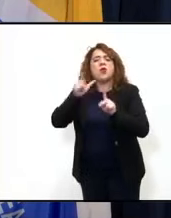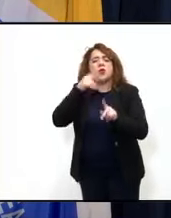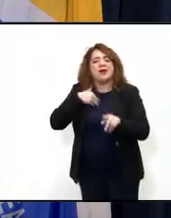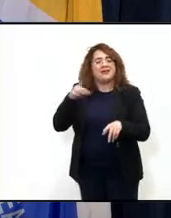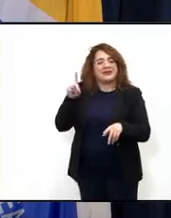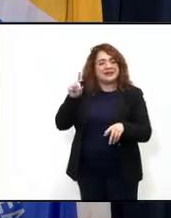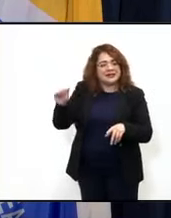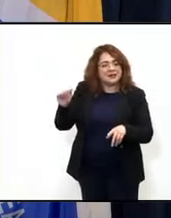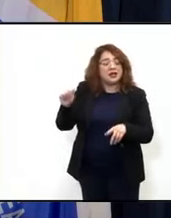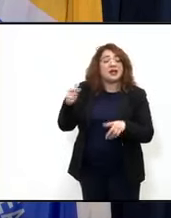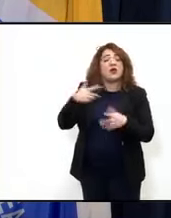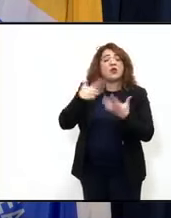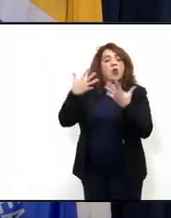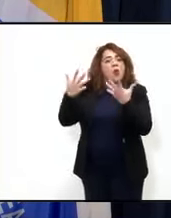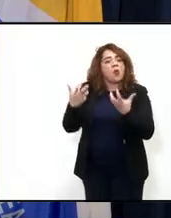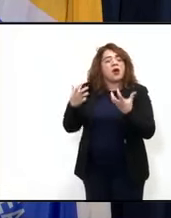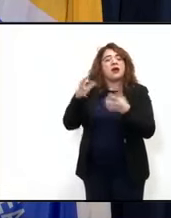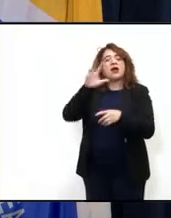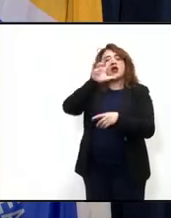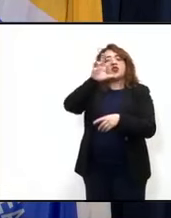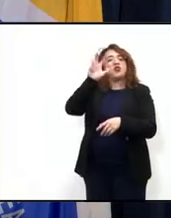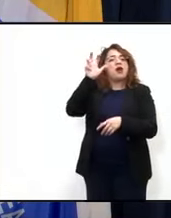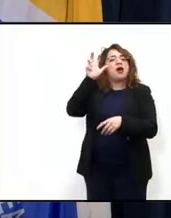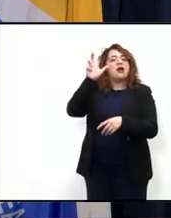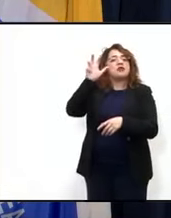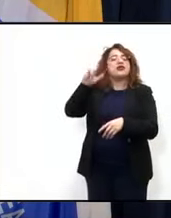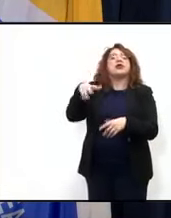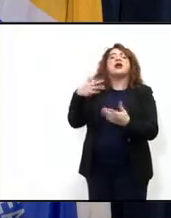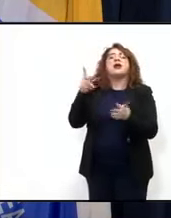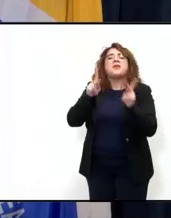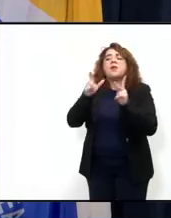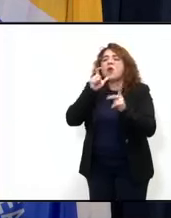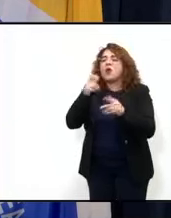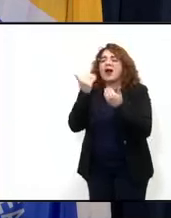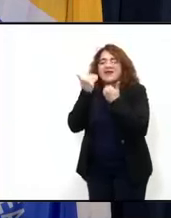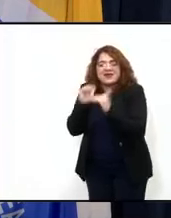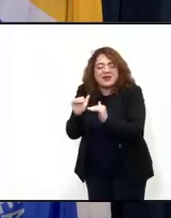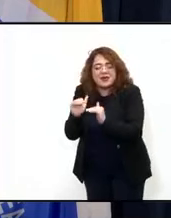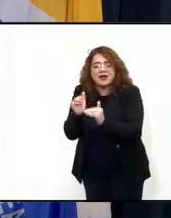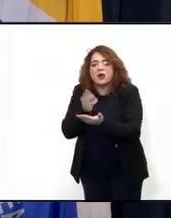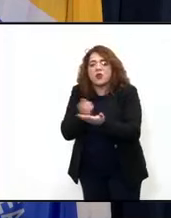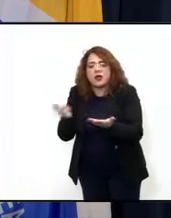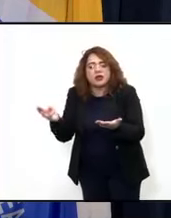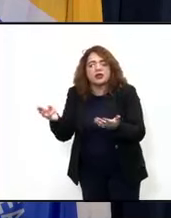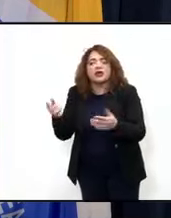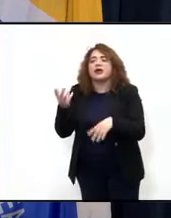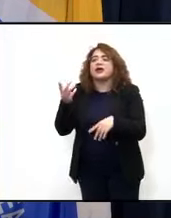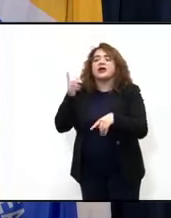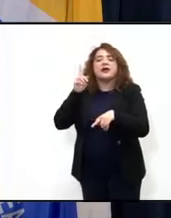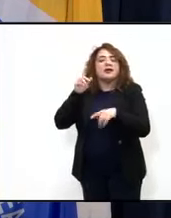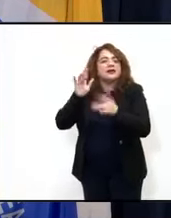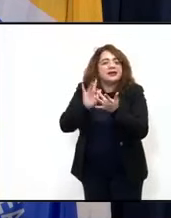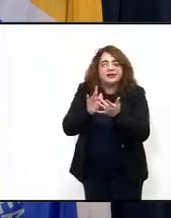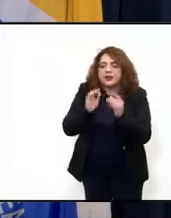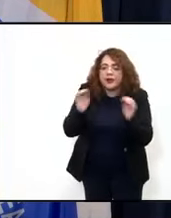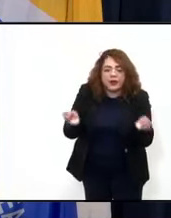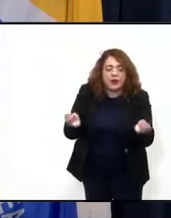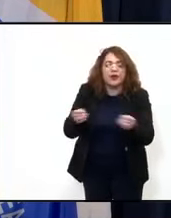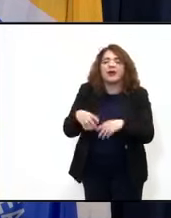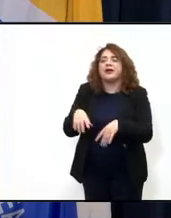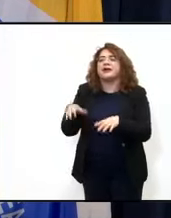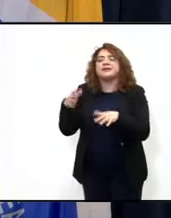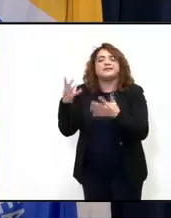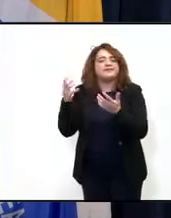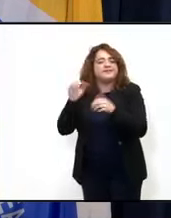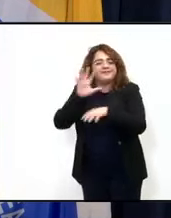administrar 300 vacunas al día. Y esas 300 vacunas son parte de la suma de las 3,500 vacunas